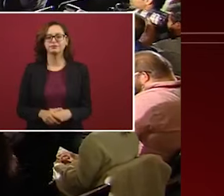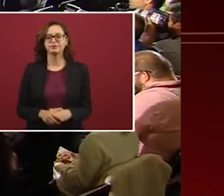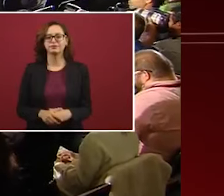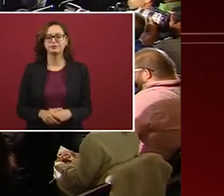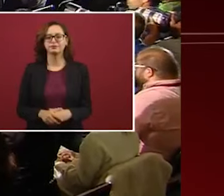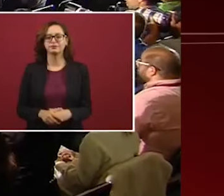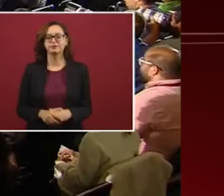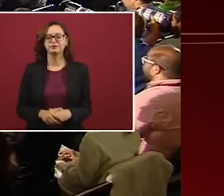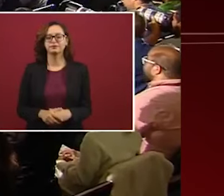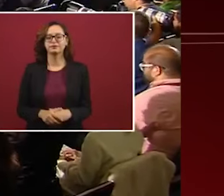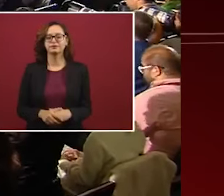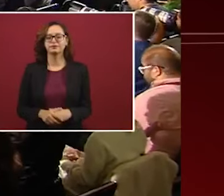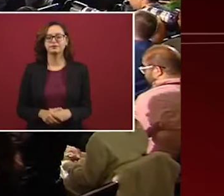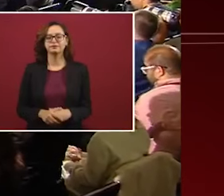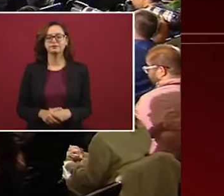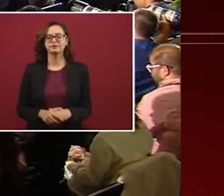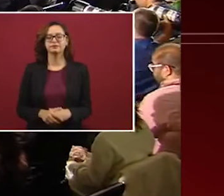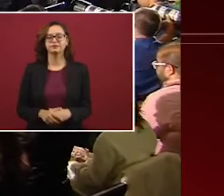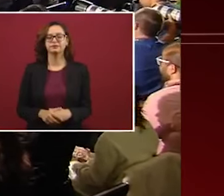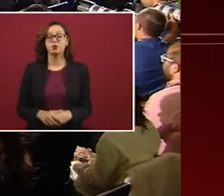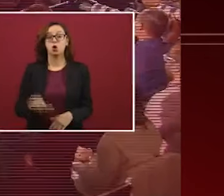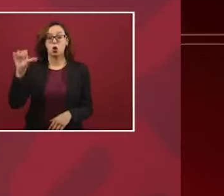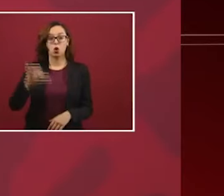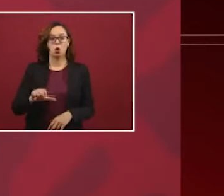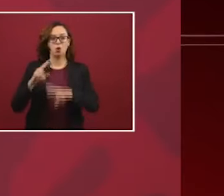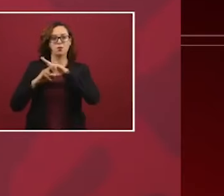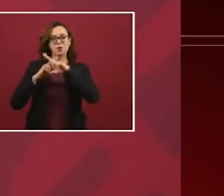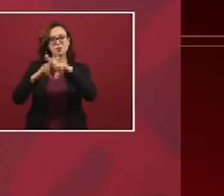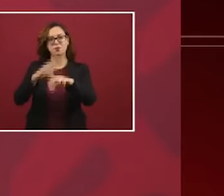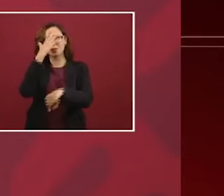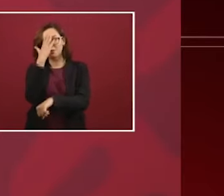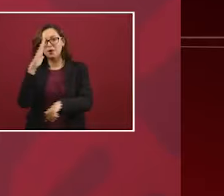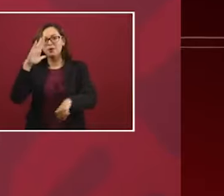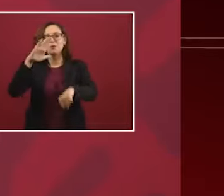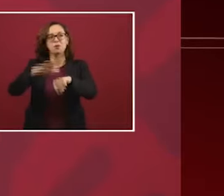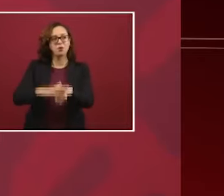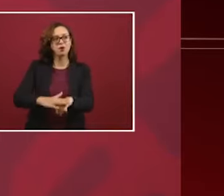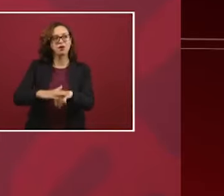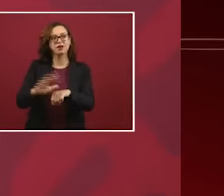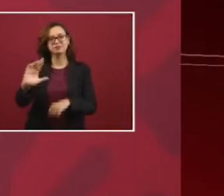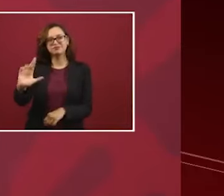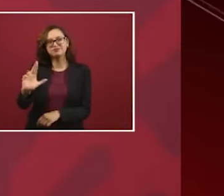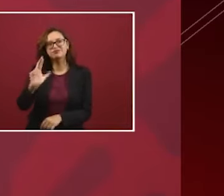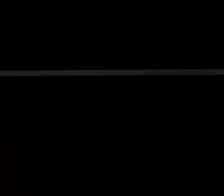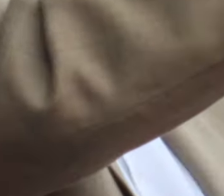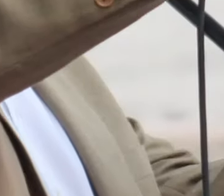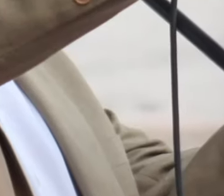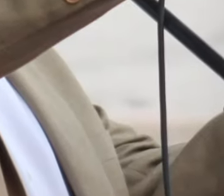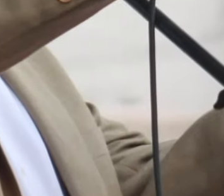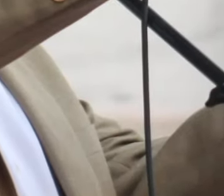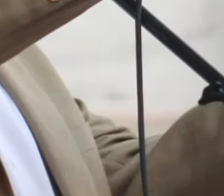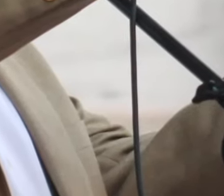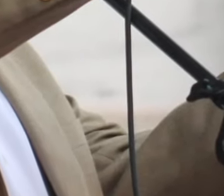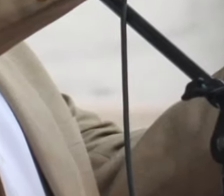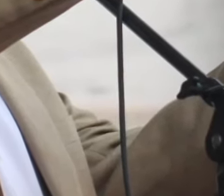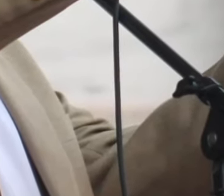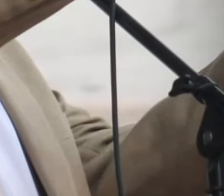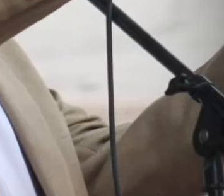Este jueves 18 de junio del 2019 te comparto lo más relevante de la conferencia del presidente de la República.